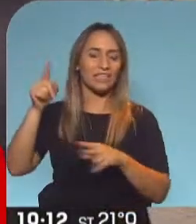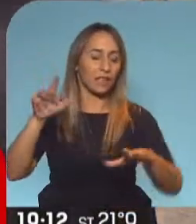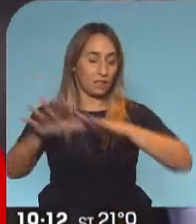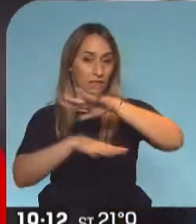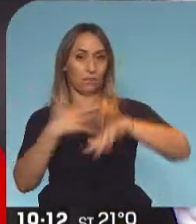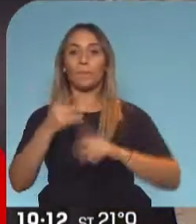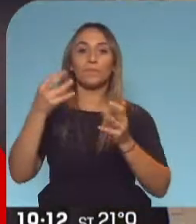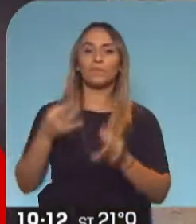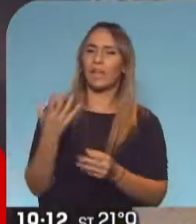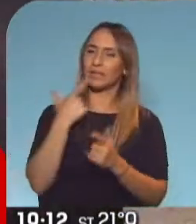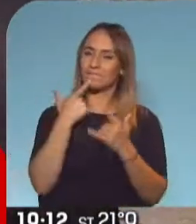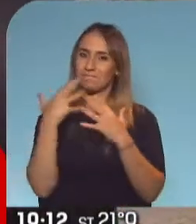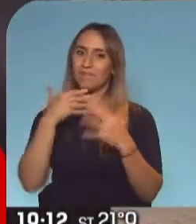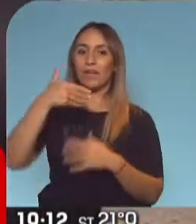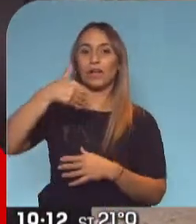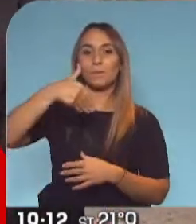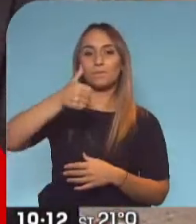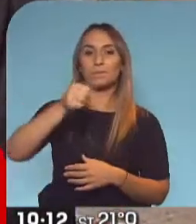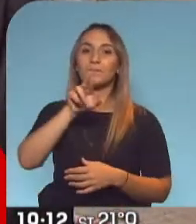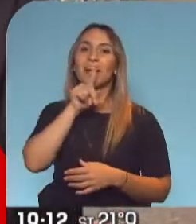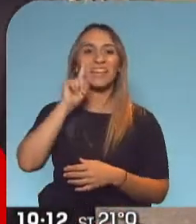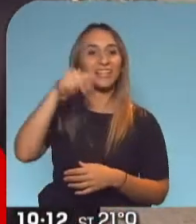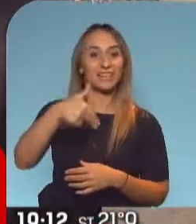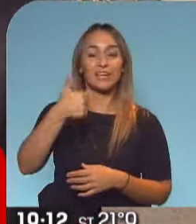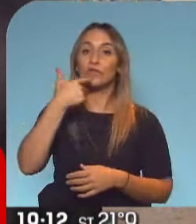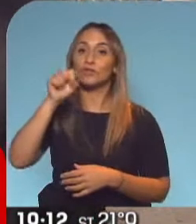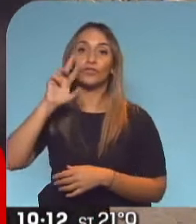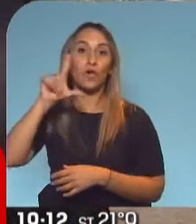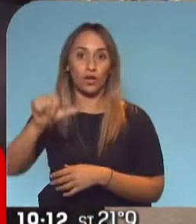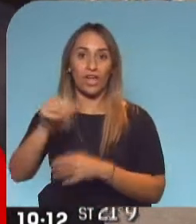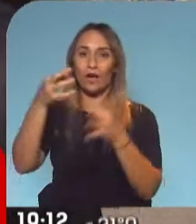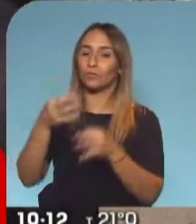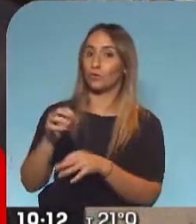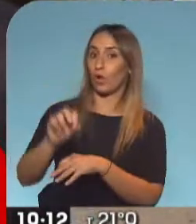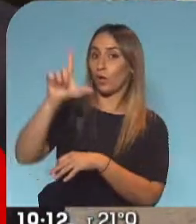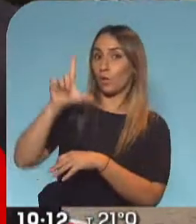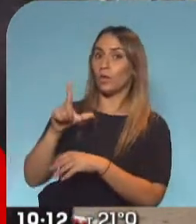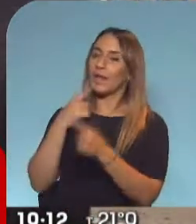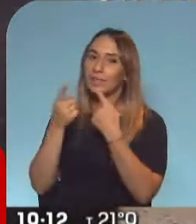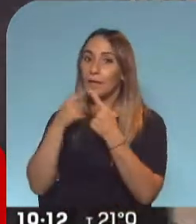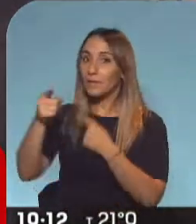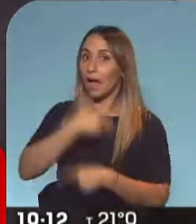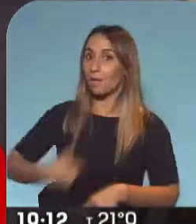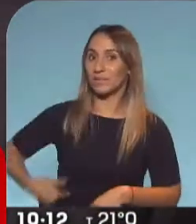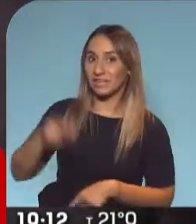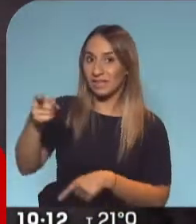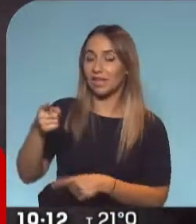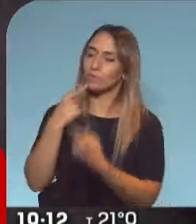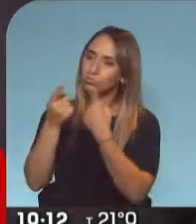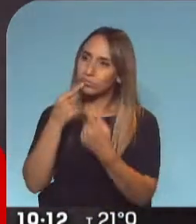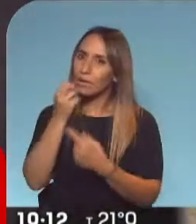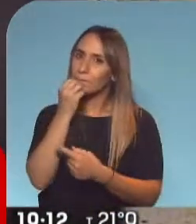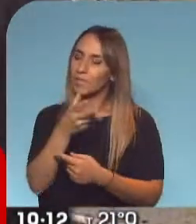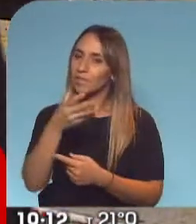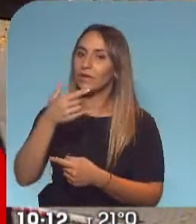Martín Soria había sido uno de los dos nombres que había arrojado en esa entrevista del lunes pasado, del lunes de la semana pasada, el presidente Alberto